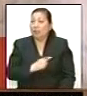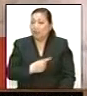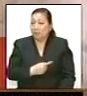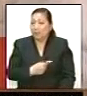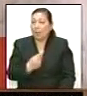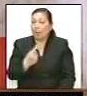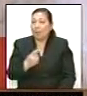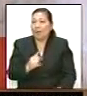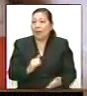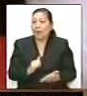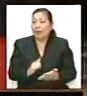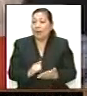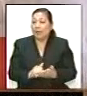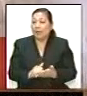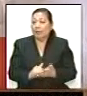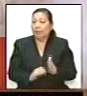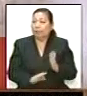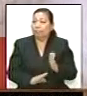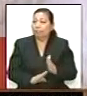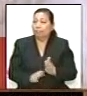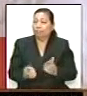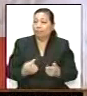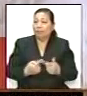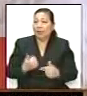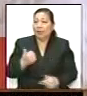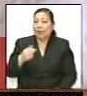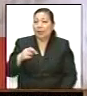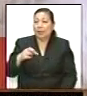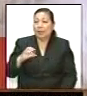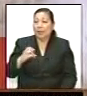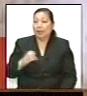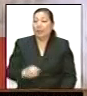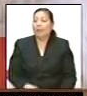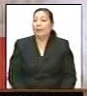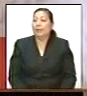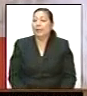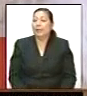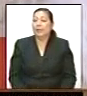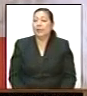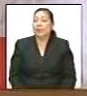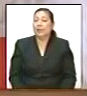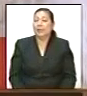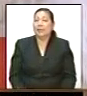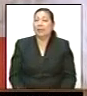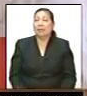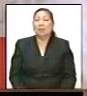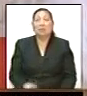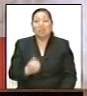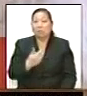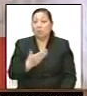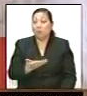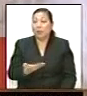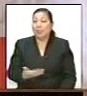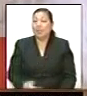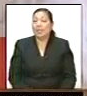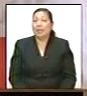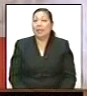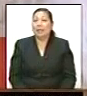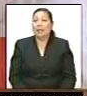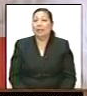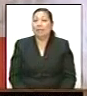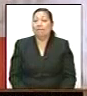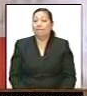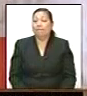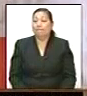que sus aspiraciones de ingresar a la p se sean eficientes este